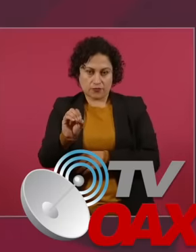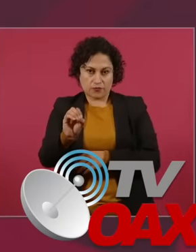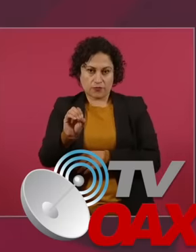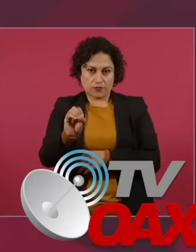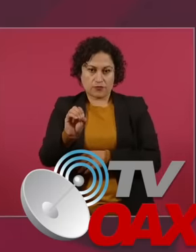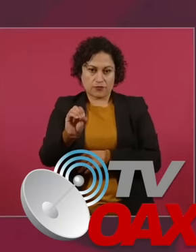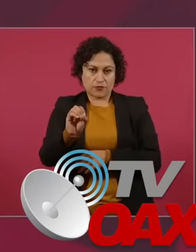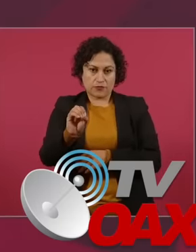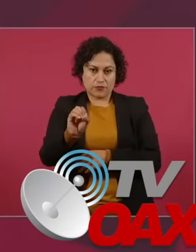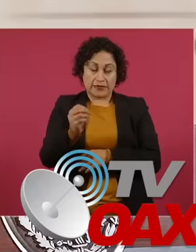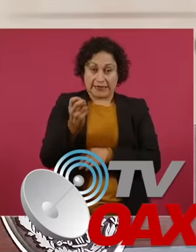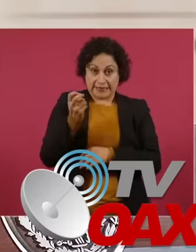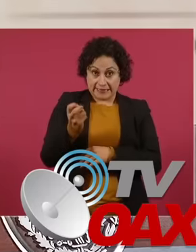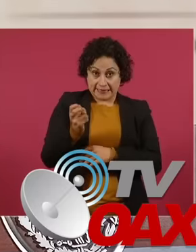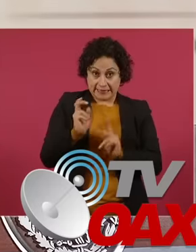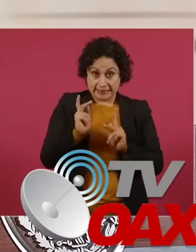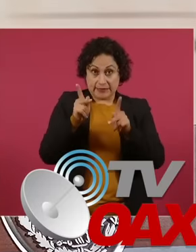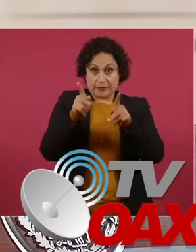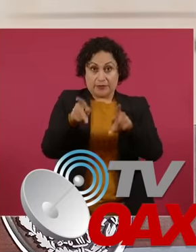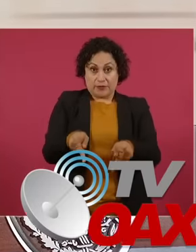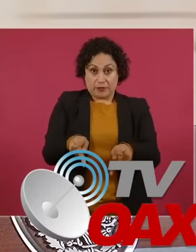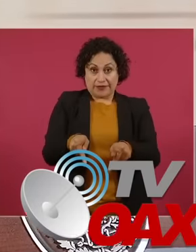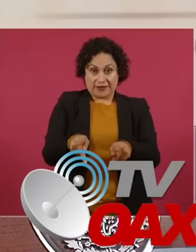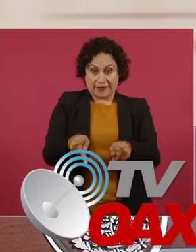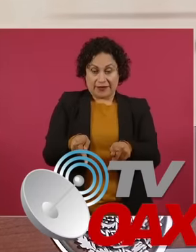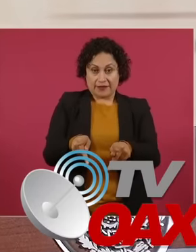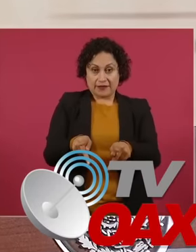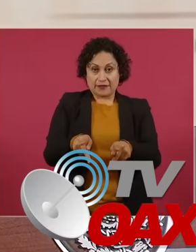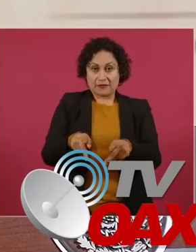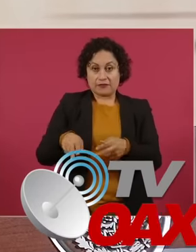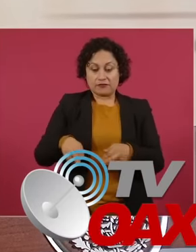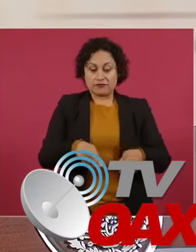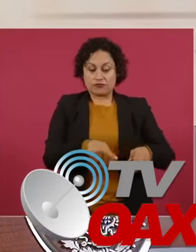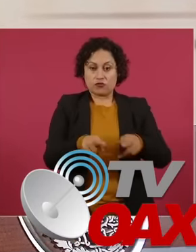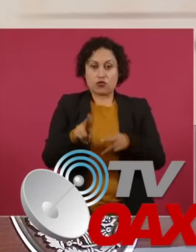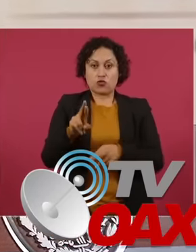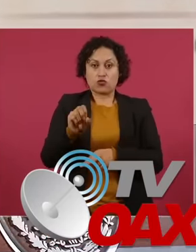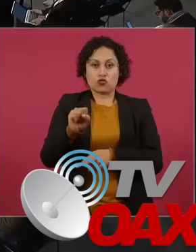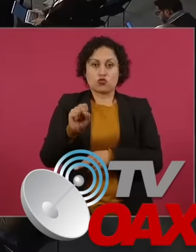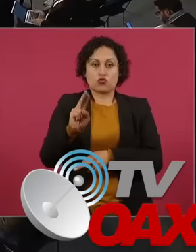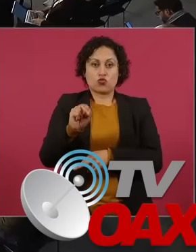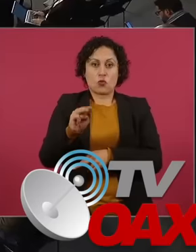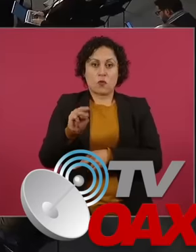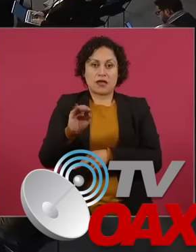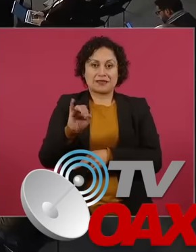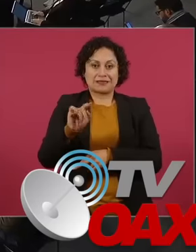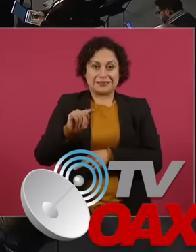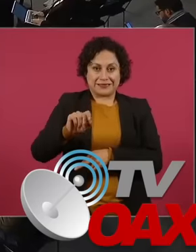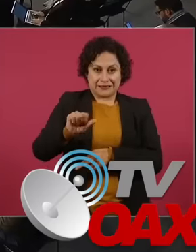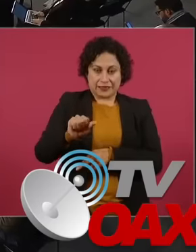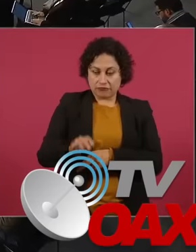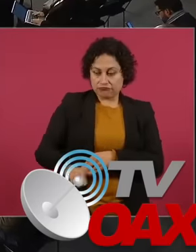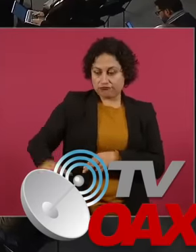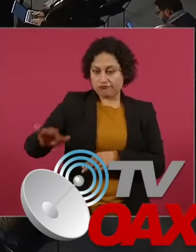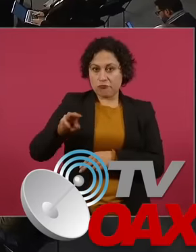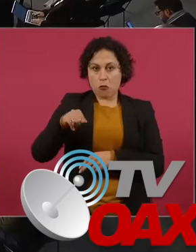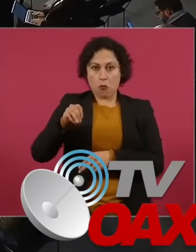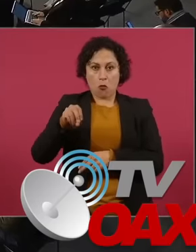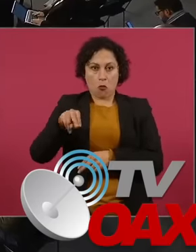ya cruzamos el Usumacinta, el mono sagrado. Van a ver